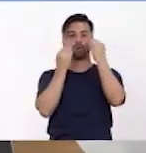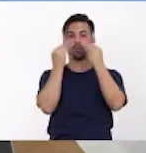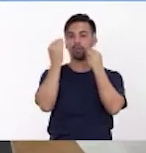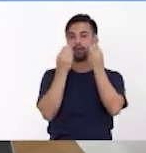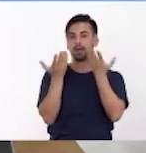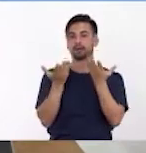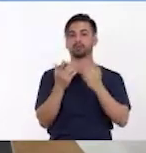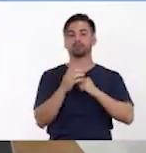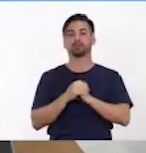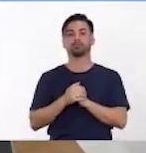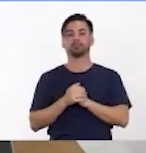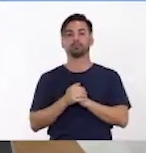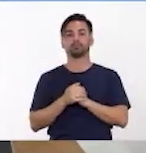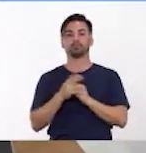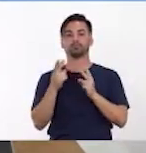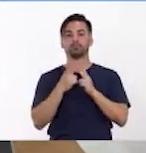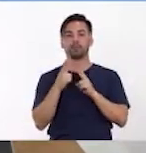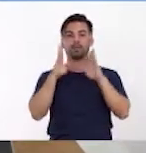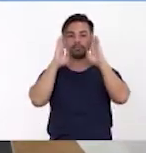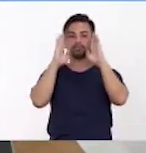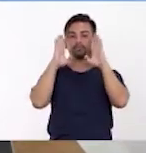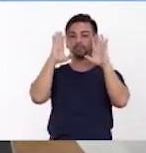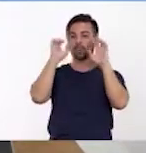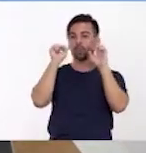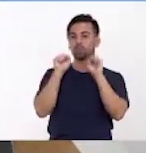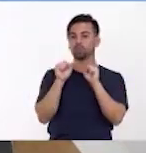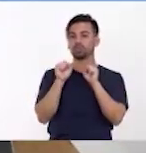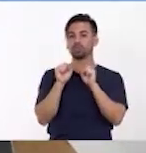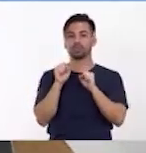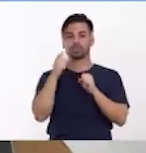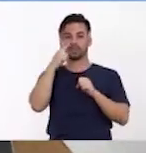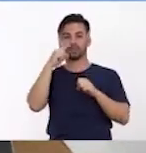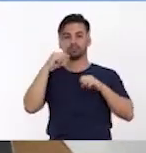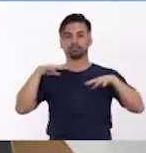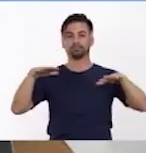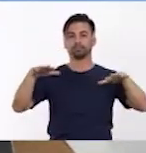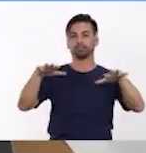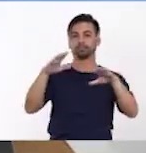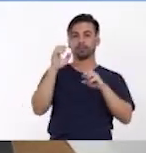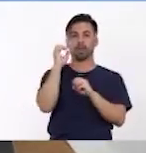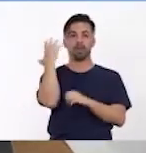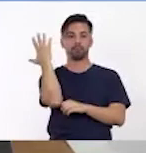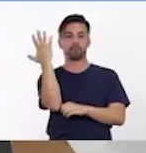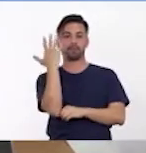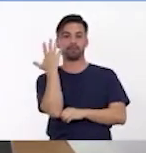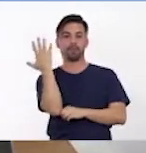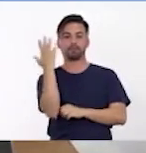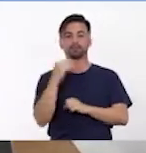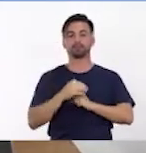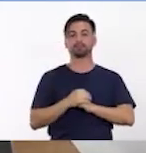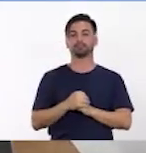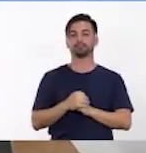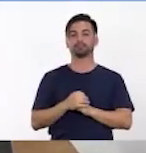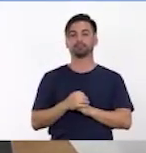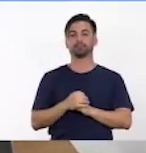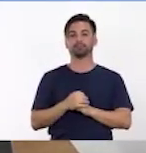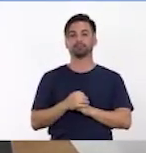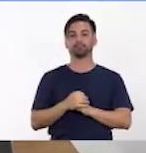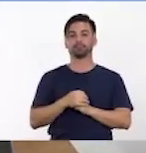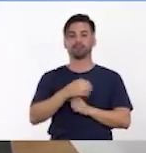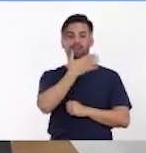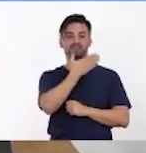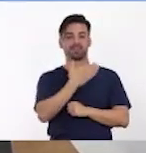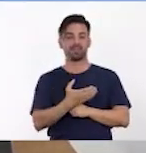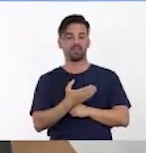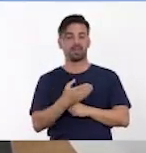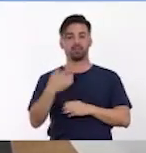una conciencia ambientalista. Nuestro comandante en jefe, desde la cumbre de Río y durante todo